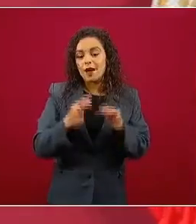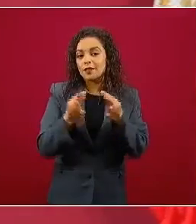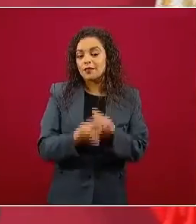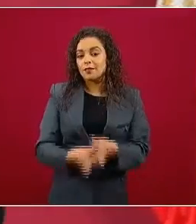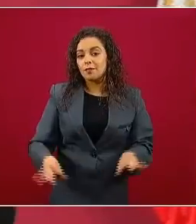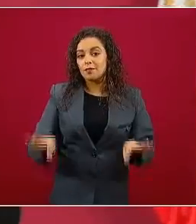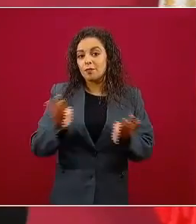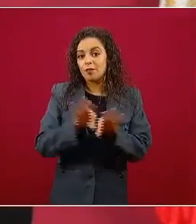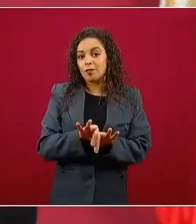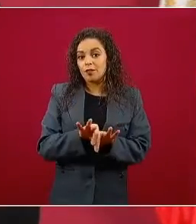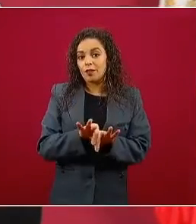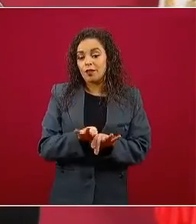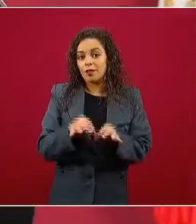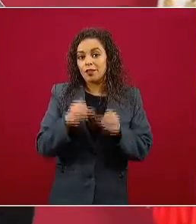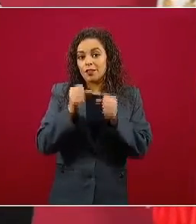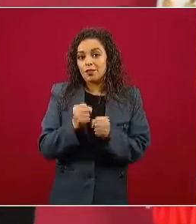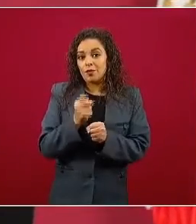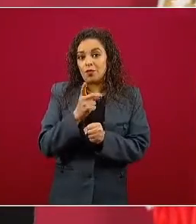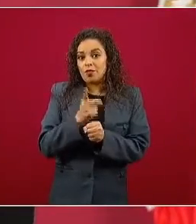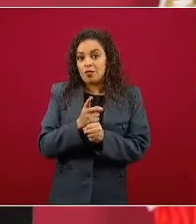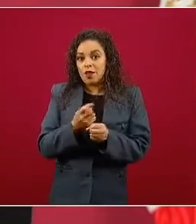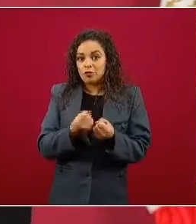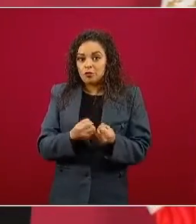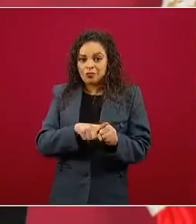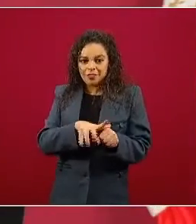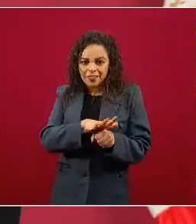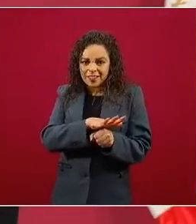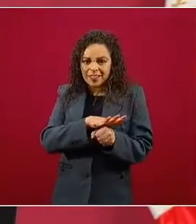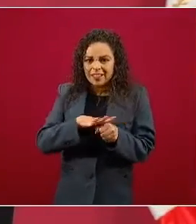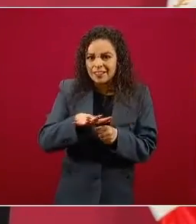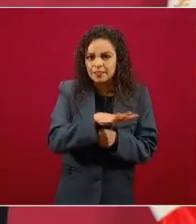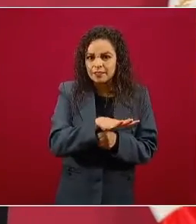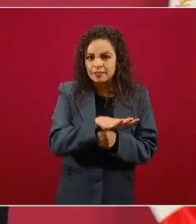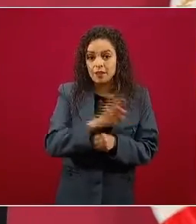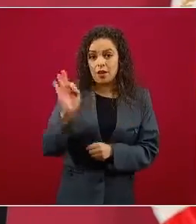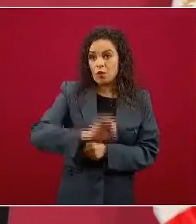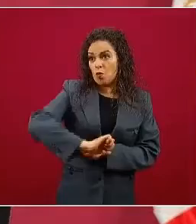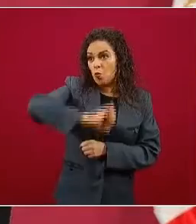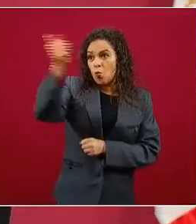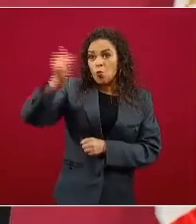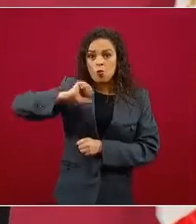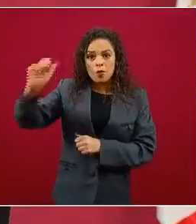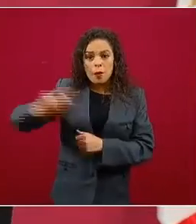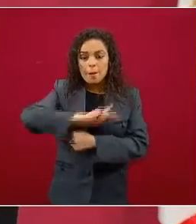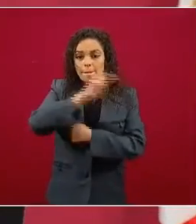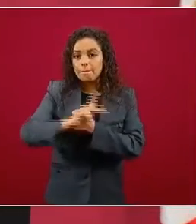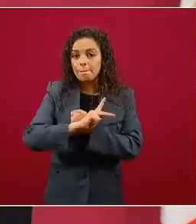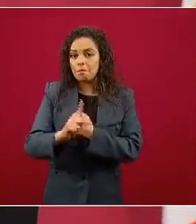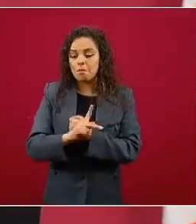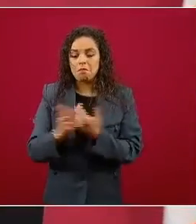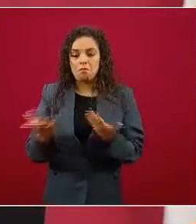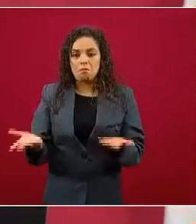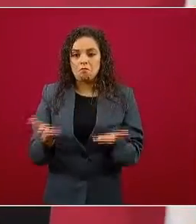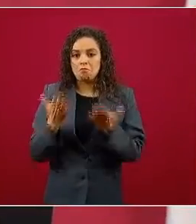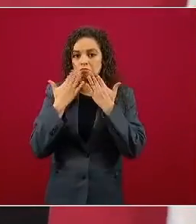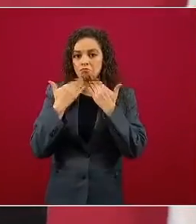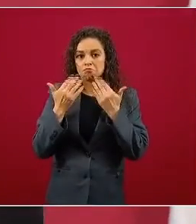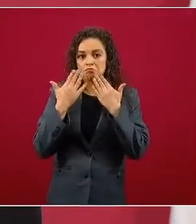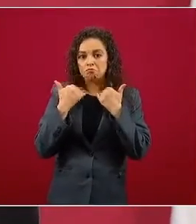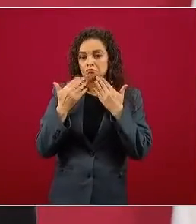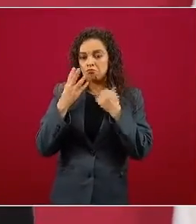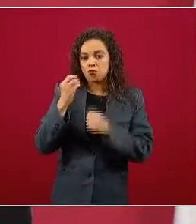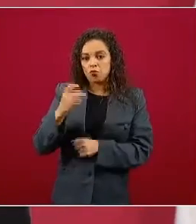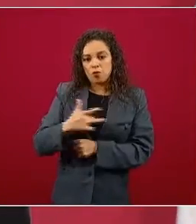importante. Puede ser que en otros países no tenga la misma